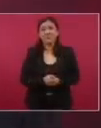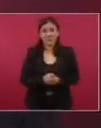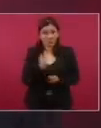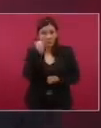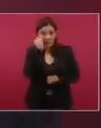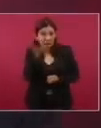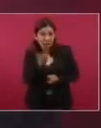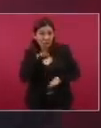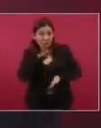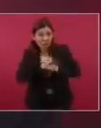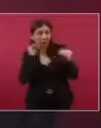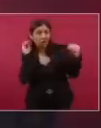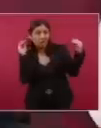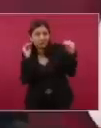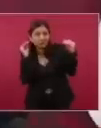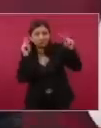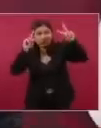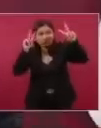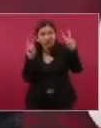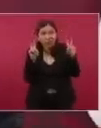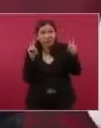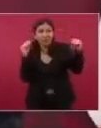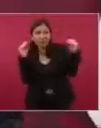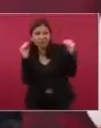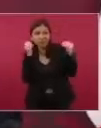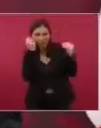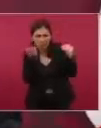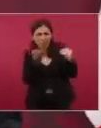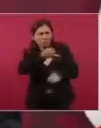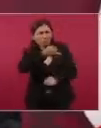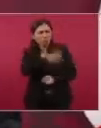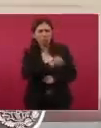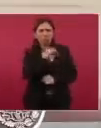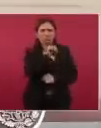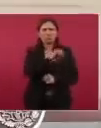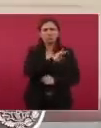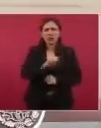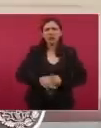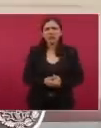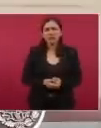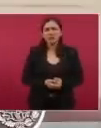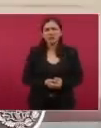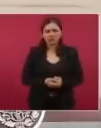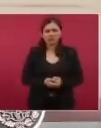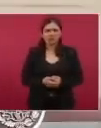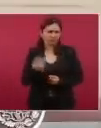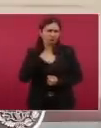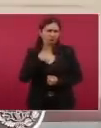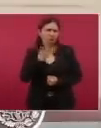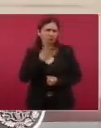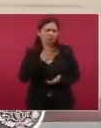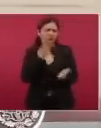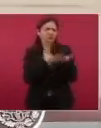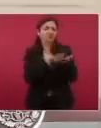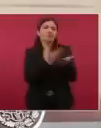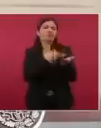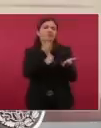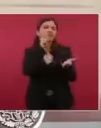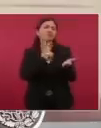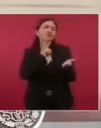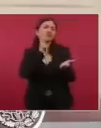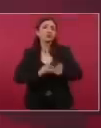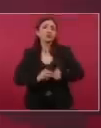que debatamos sobre este asunto lo hacemos y yo tengo las pruebas